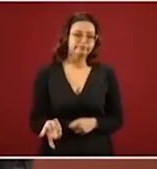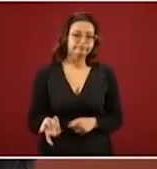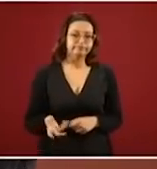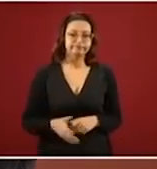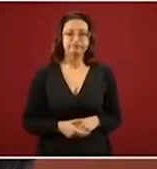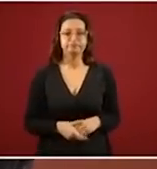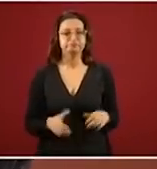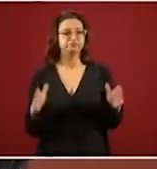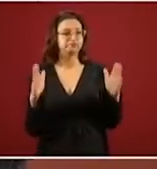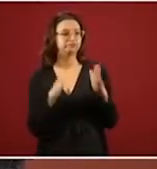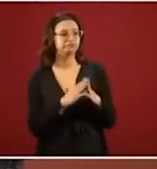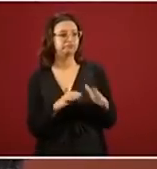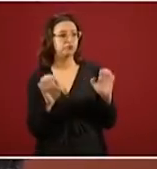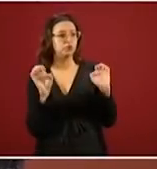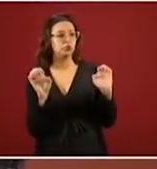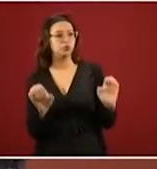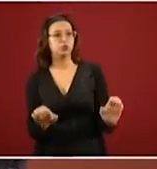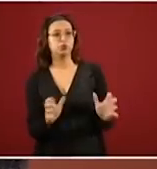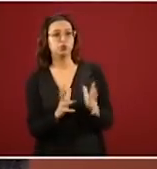residencias